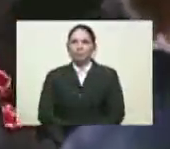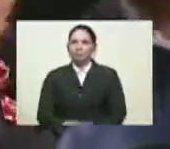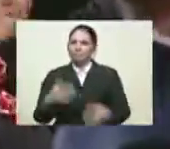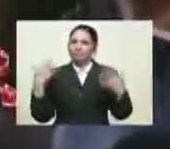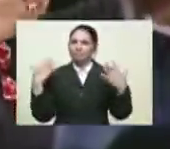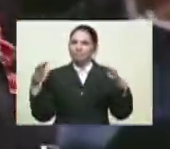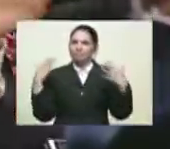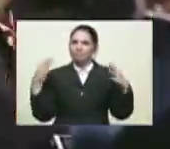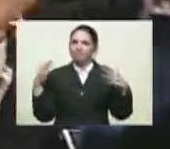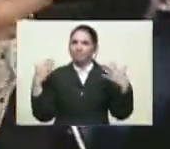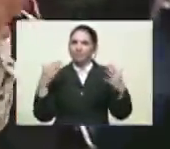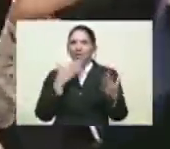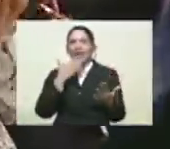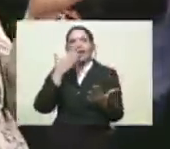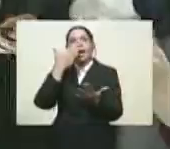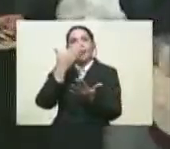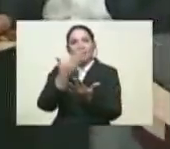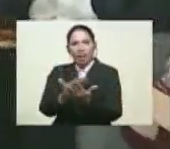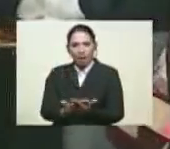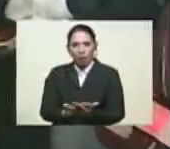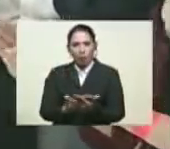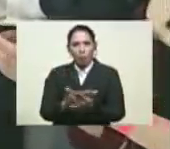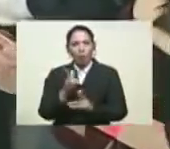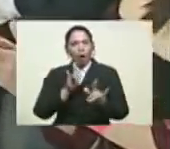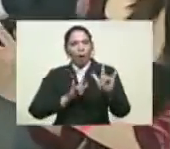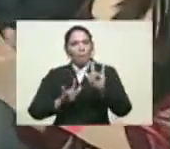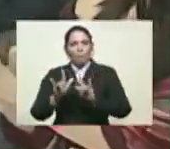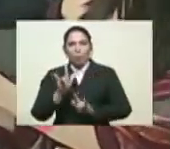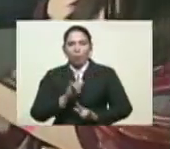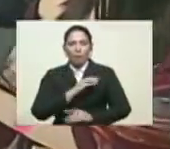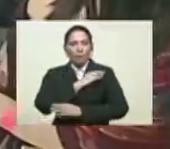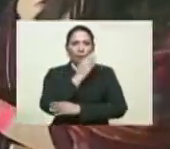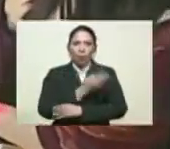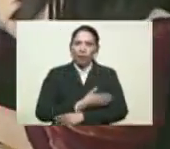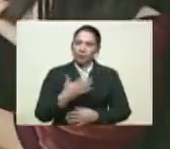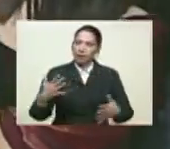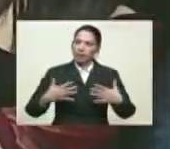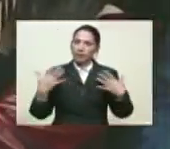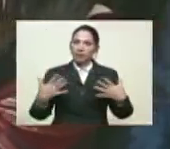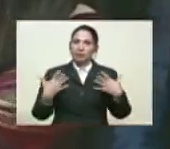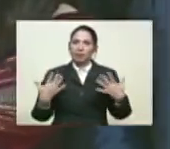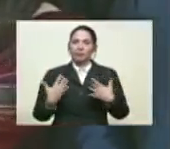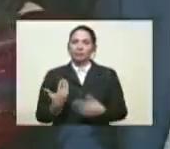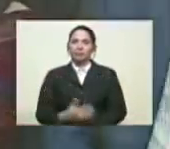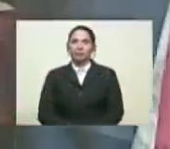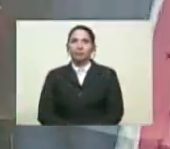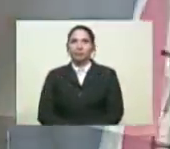Les agradezco su mensaje de amor, de fuerza, de energía.